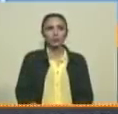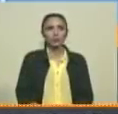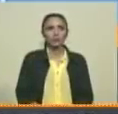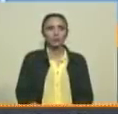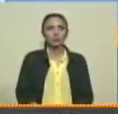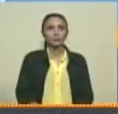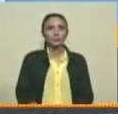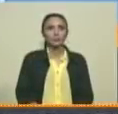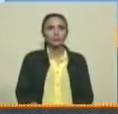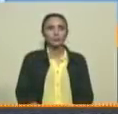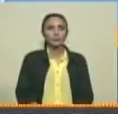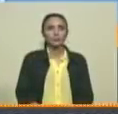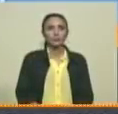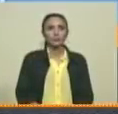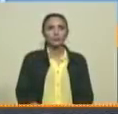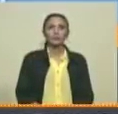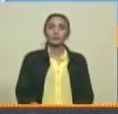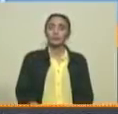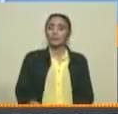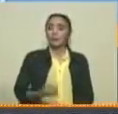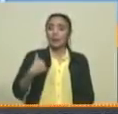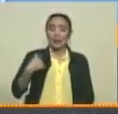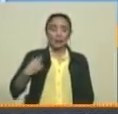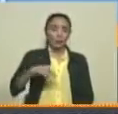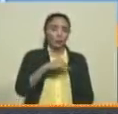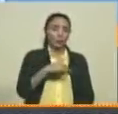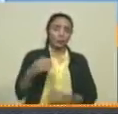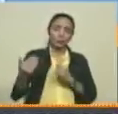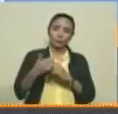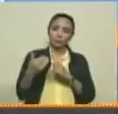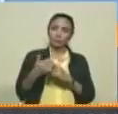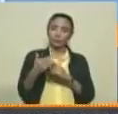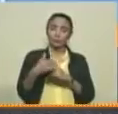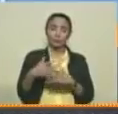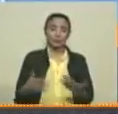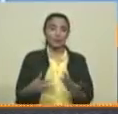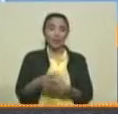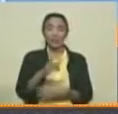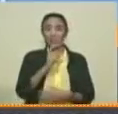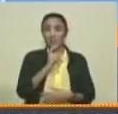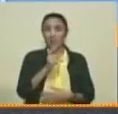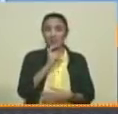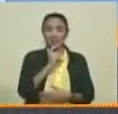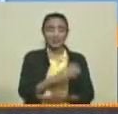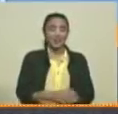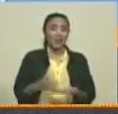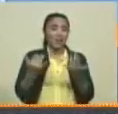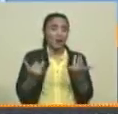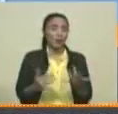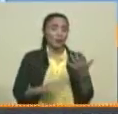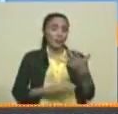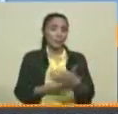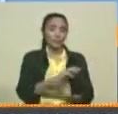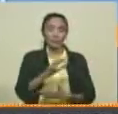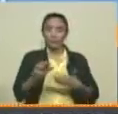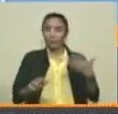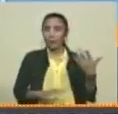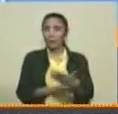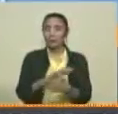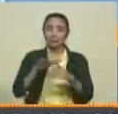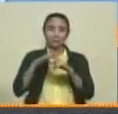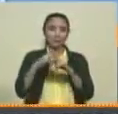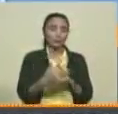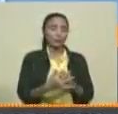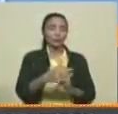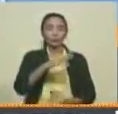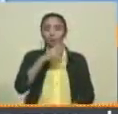Nosotros hemos pasado, soportado, resistido la más grande presión y la más